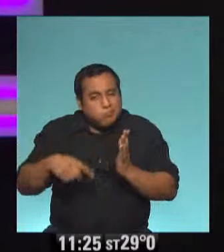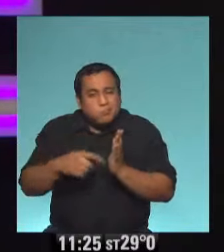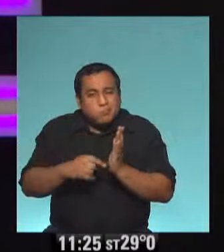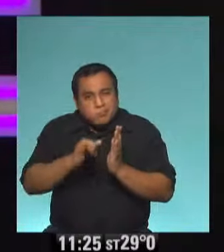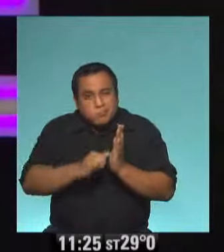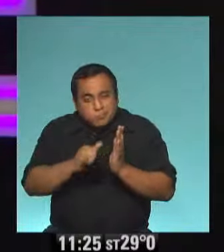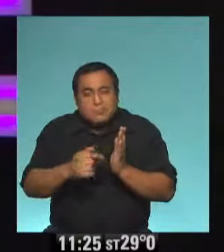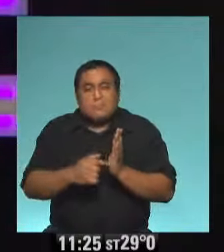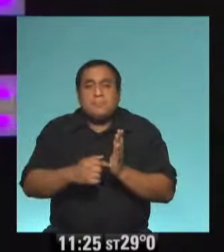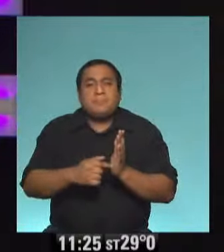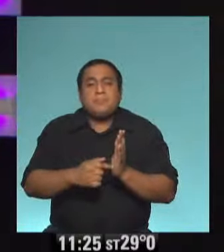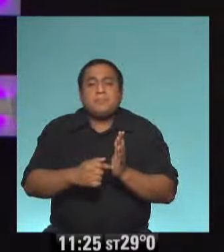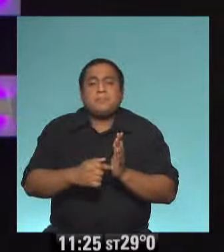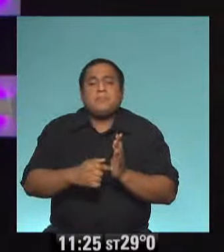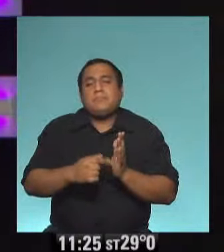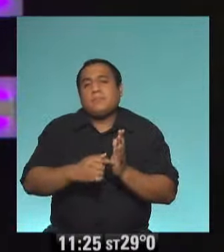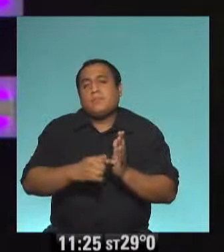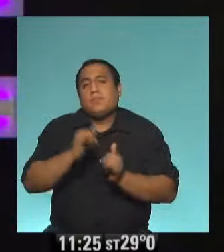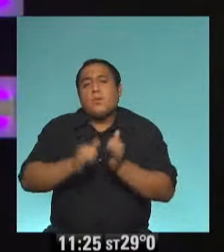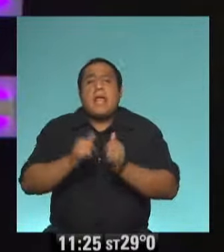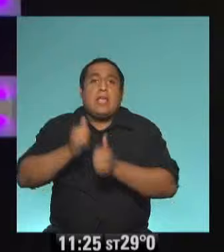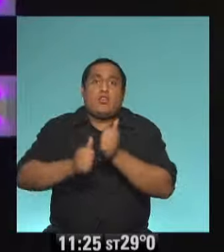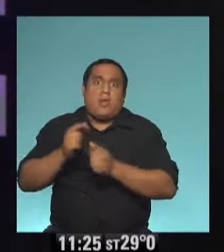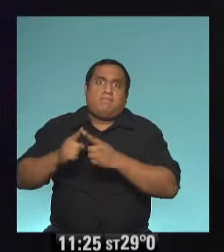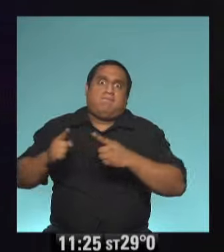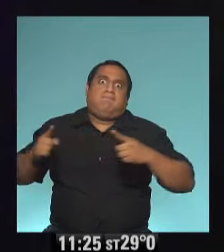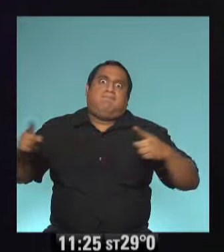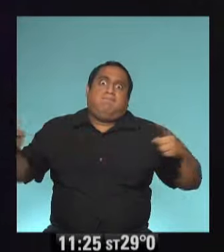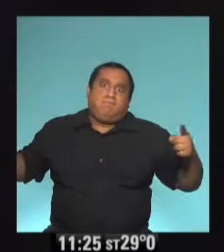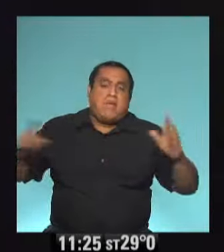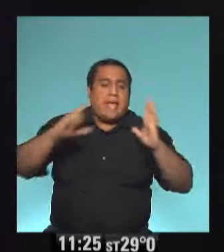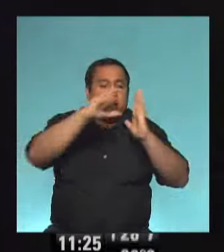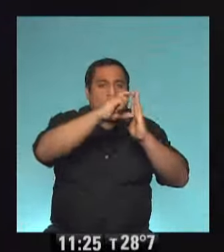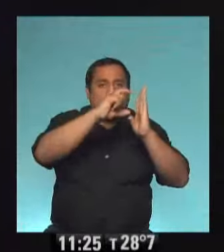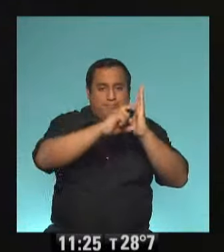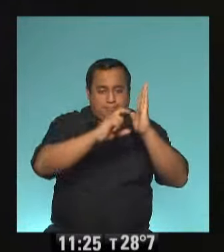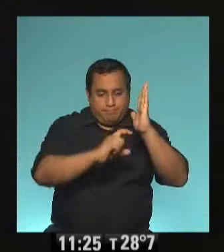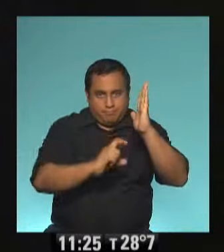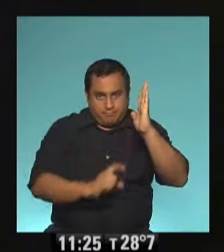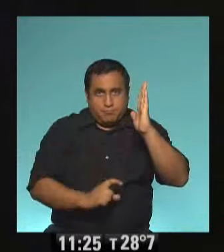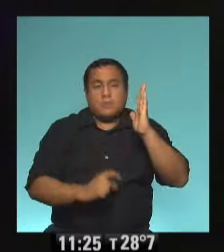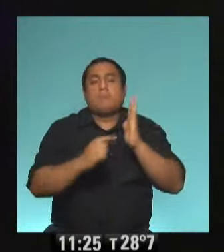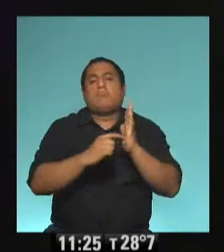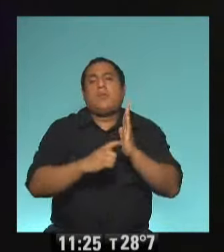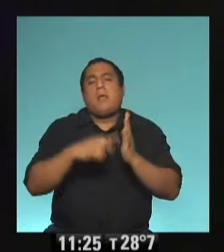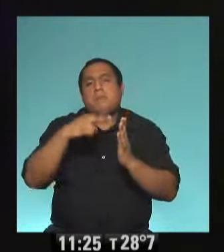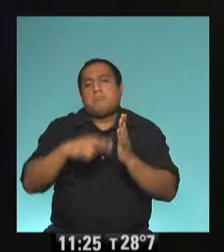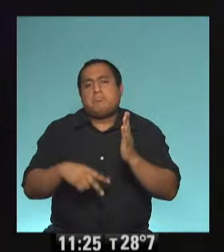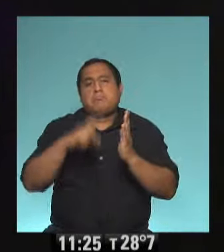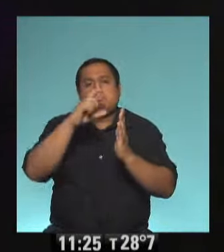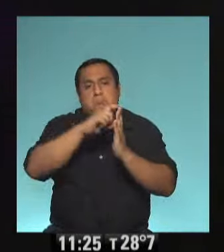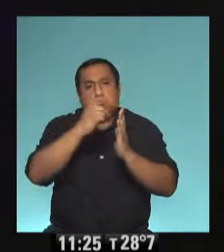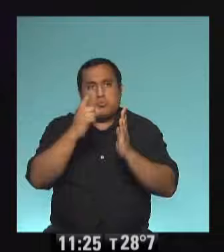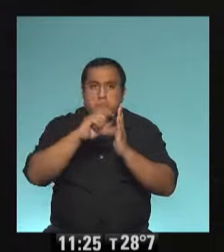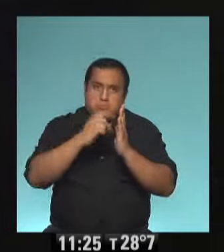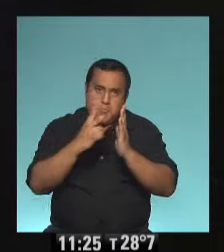Que habíamos visto que era una novela porque es una historia larga que está dividida en capítulos. Cierto. Y habíamos empezado a leer los primeros capítulos.